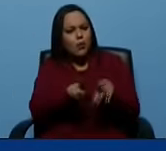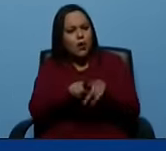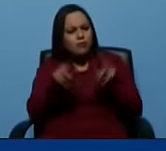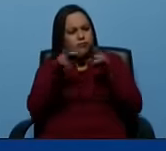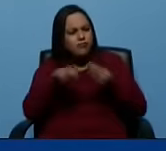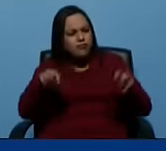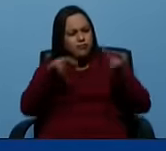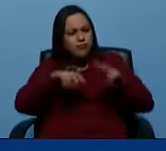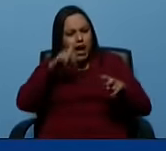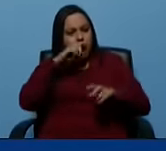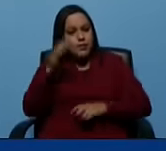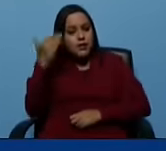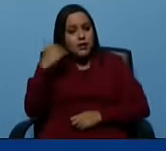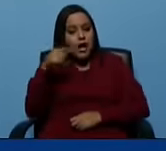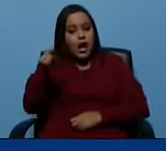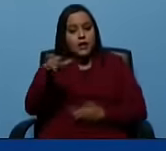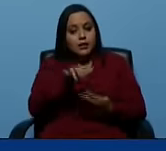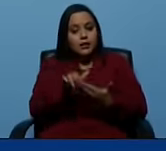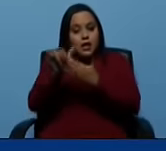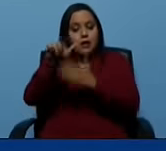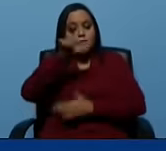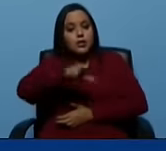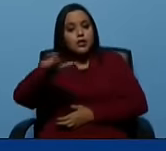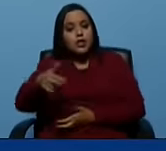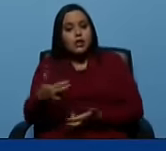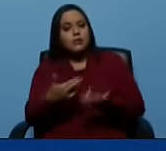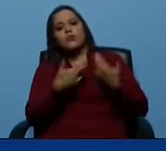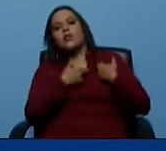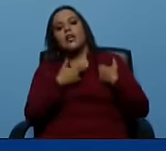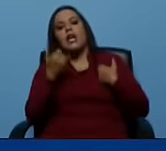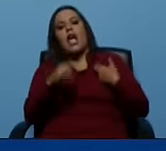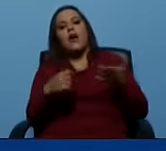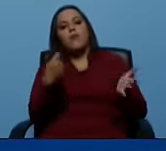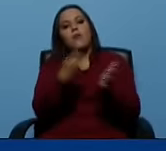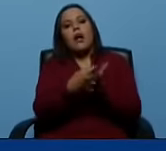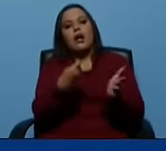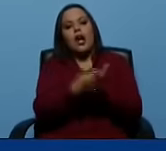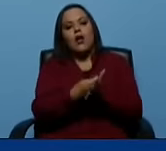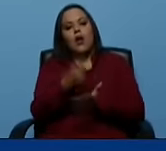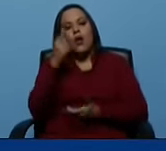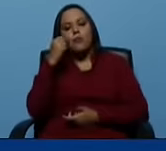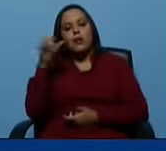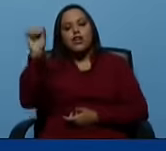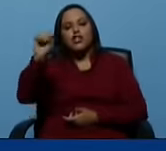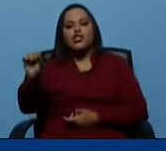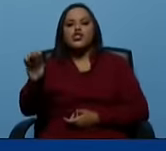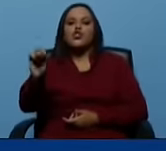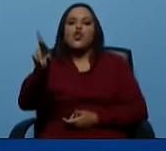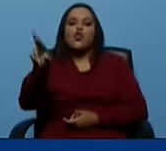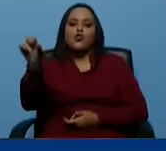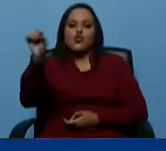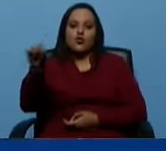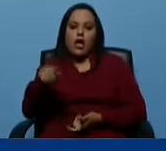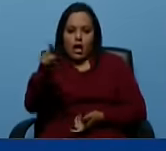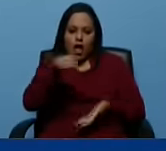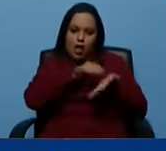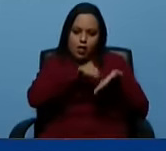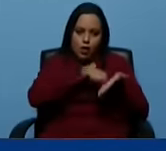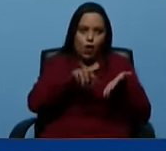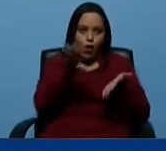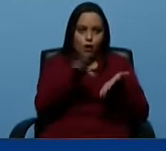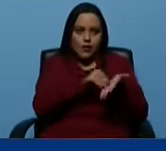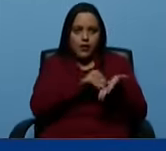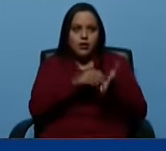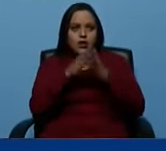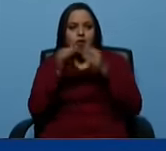El Centro Carter lo dirigen funcionarios que son asalariados de George Soros. Anota el nombre, George Soros. Todos son